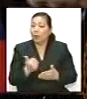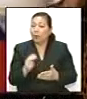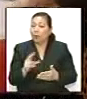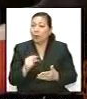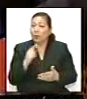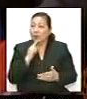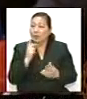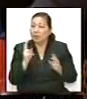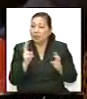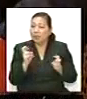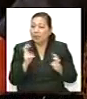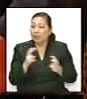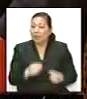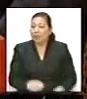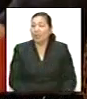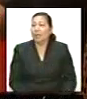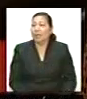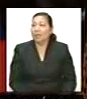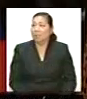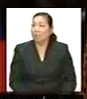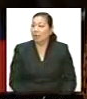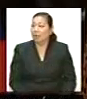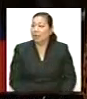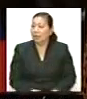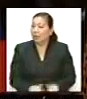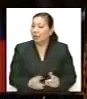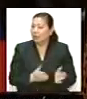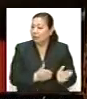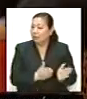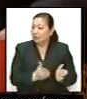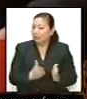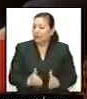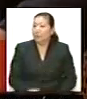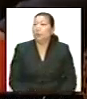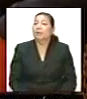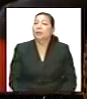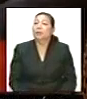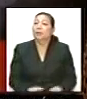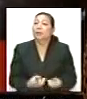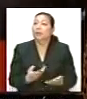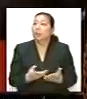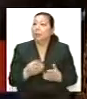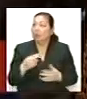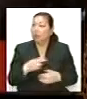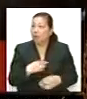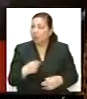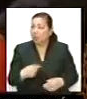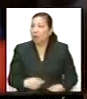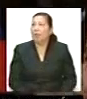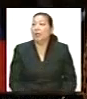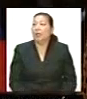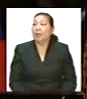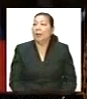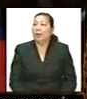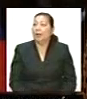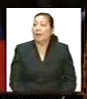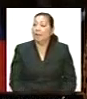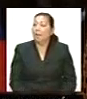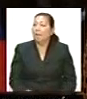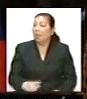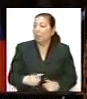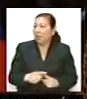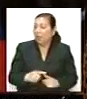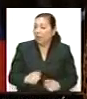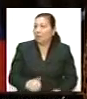lo que es el tema de ciencia y tecnología, que va muy en avance, que lo toca mucho Corea, lo toca mucho Taipei,